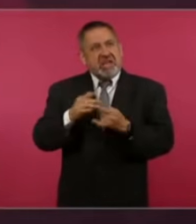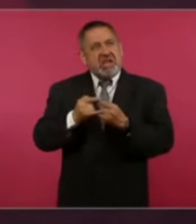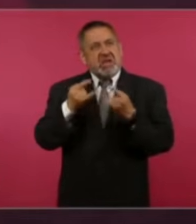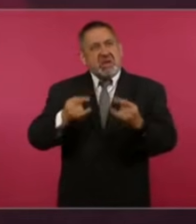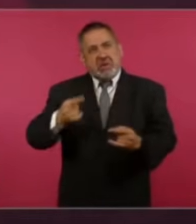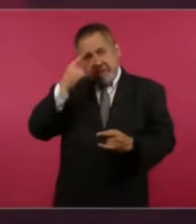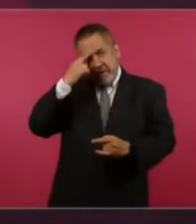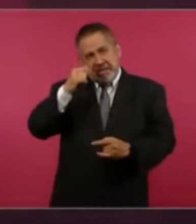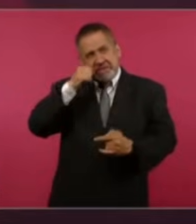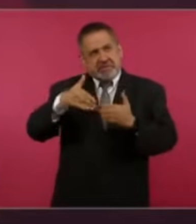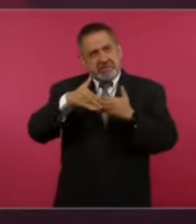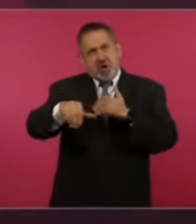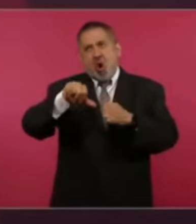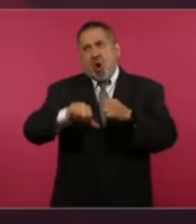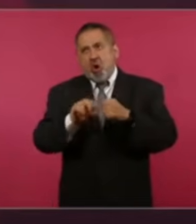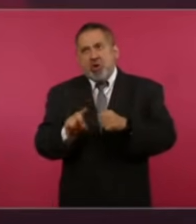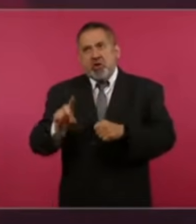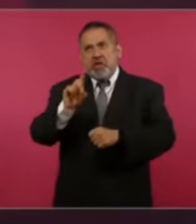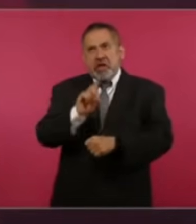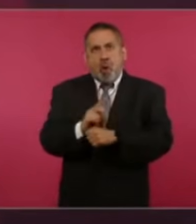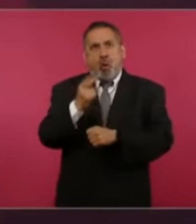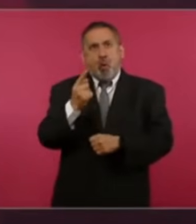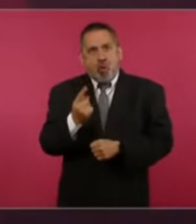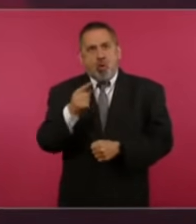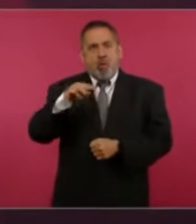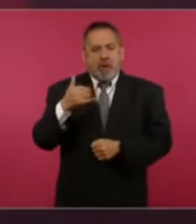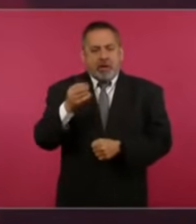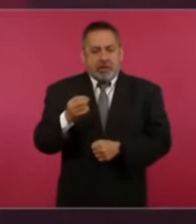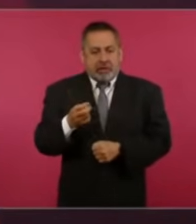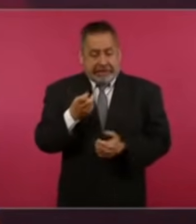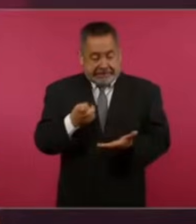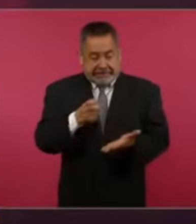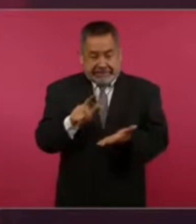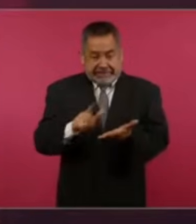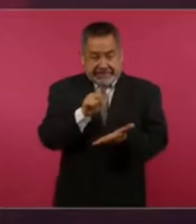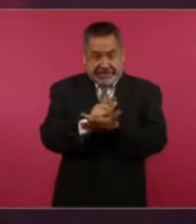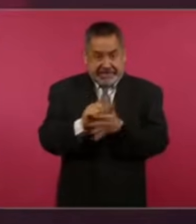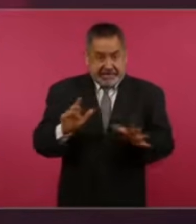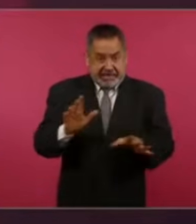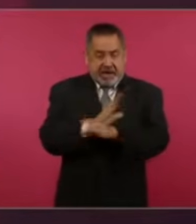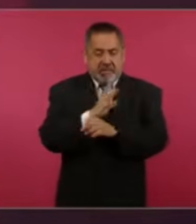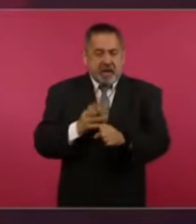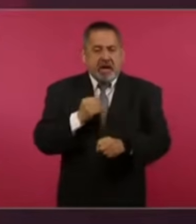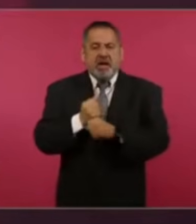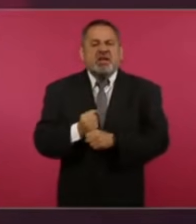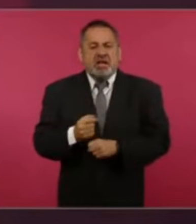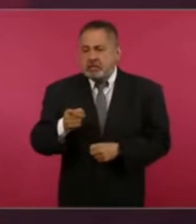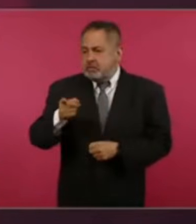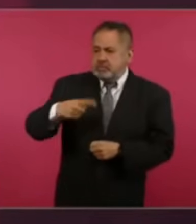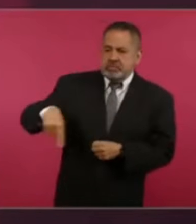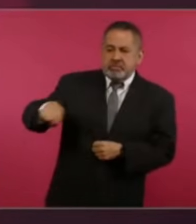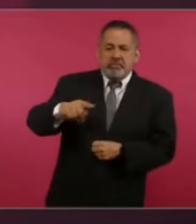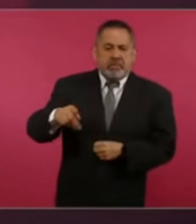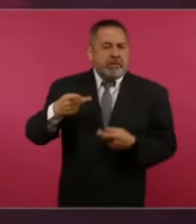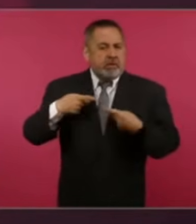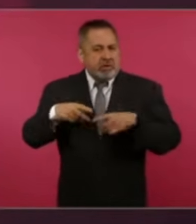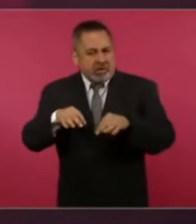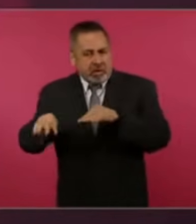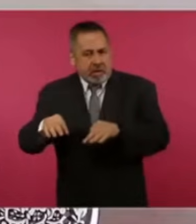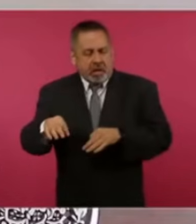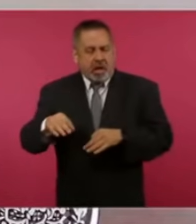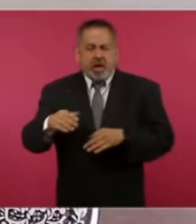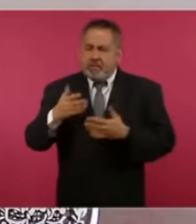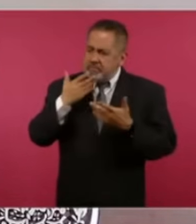Y es que esta reforma reivindica el derecho de las y los trabajadores a contar con una